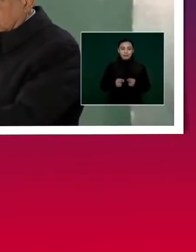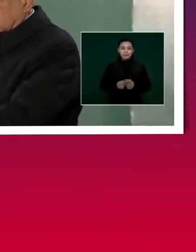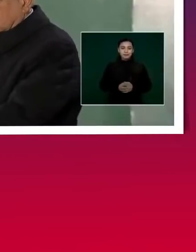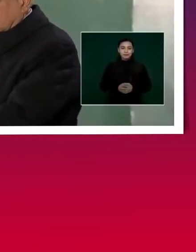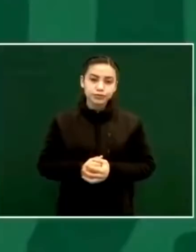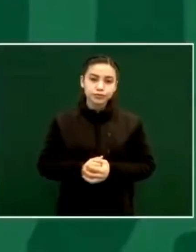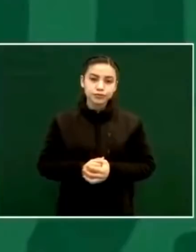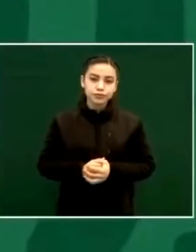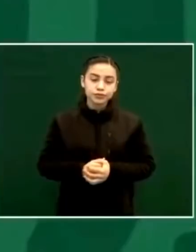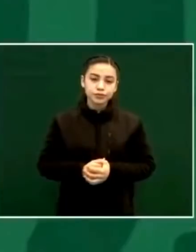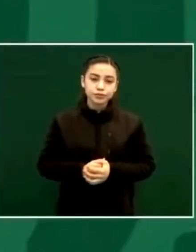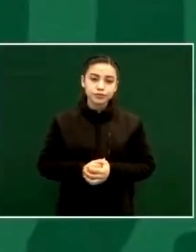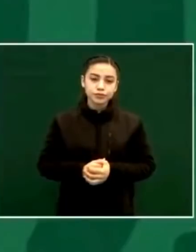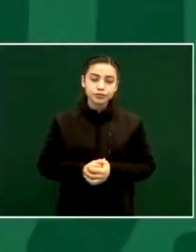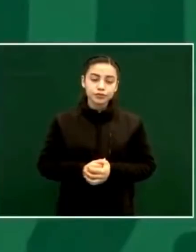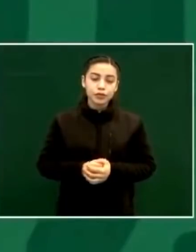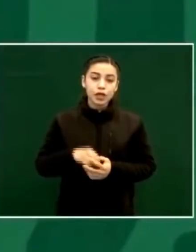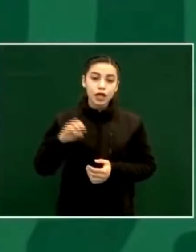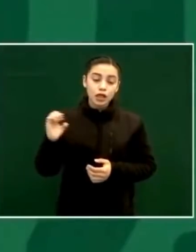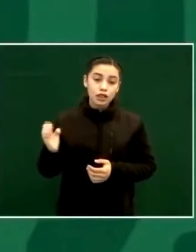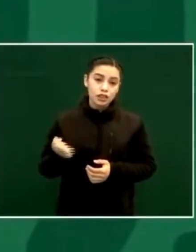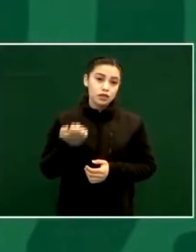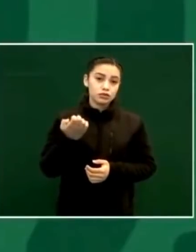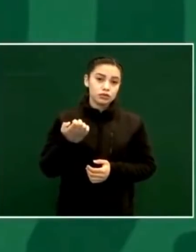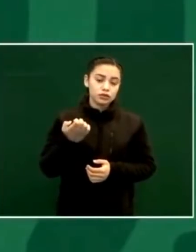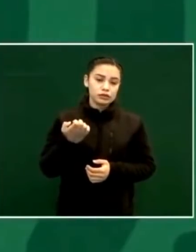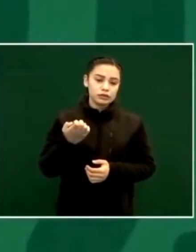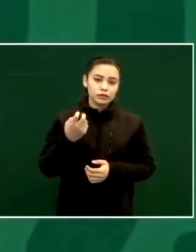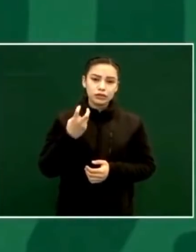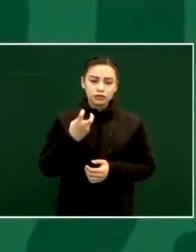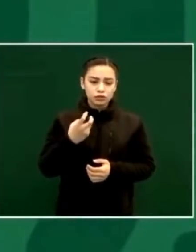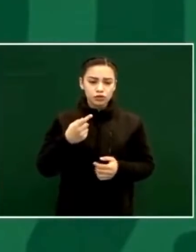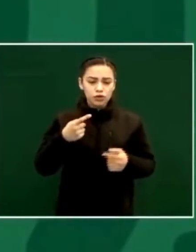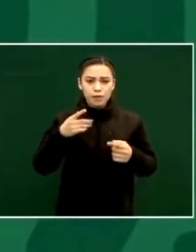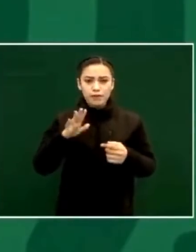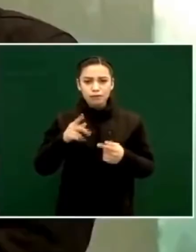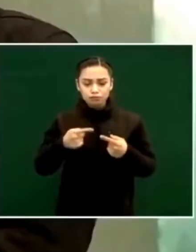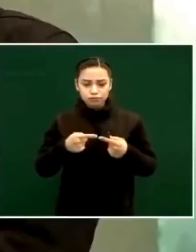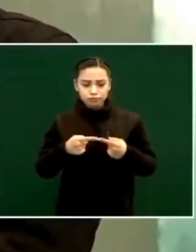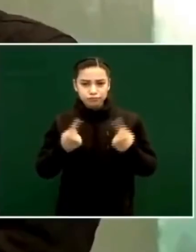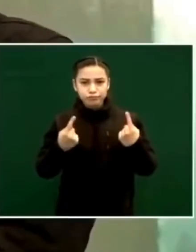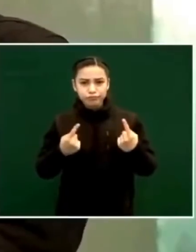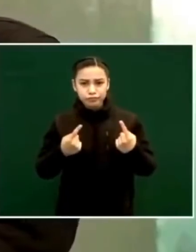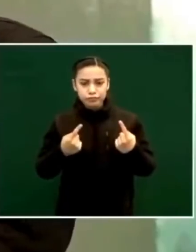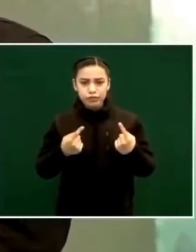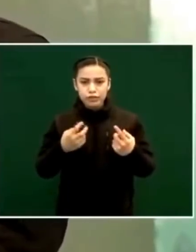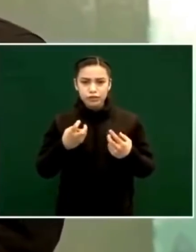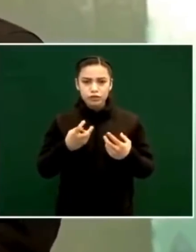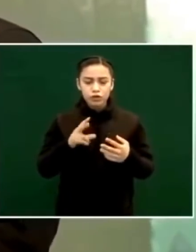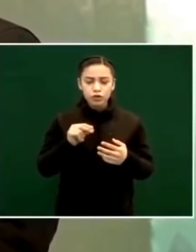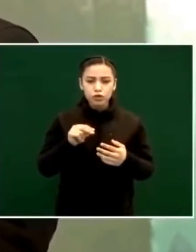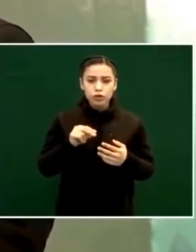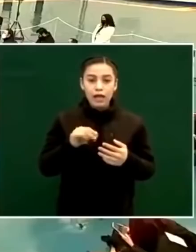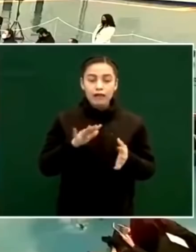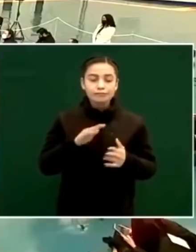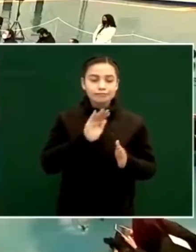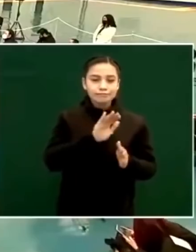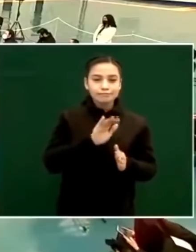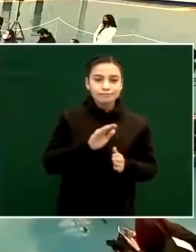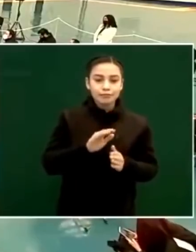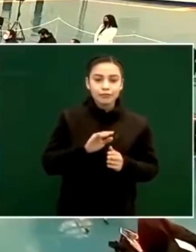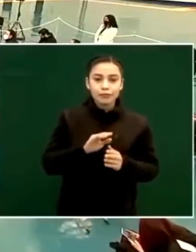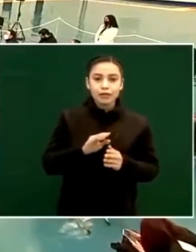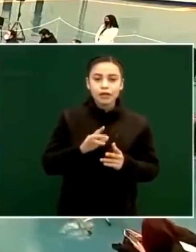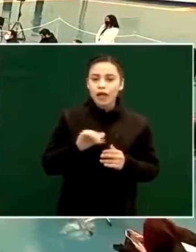palabras. Entonces, no es ruptura en las relaciones, es nada más... Ninguna consecuencia diplomática.